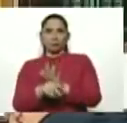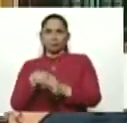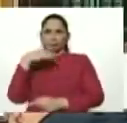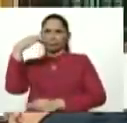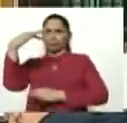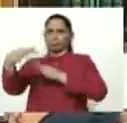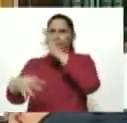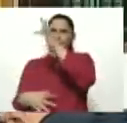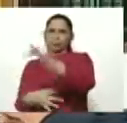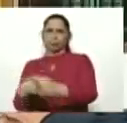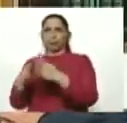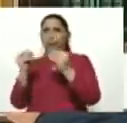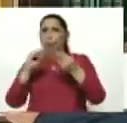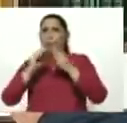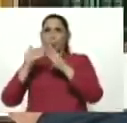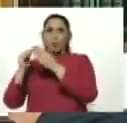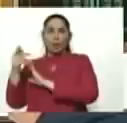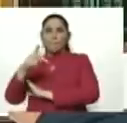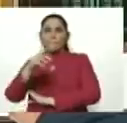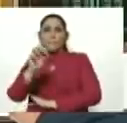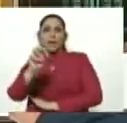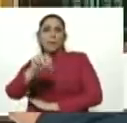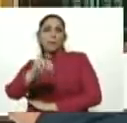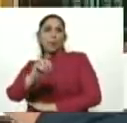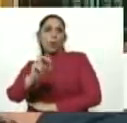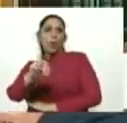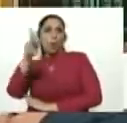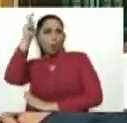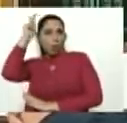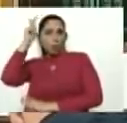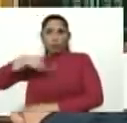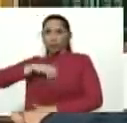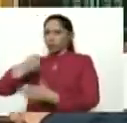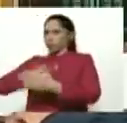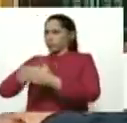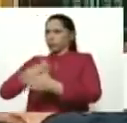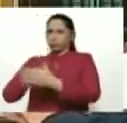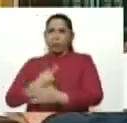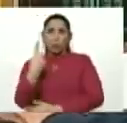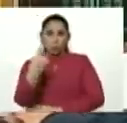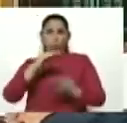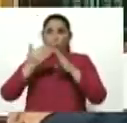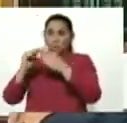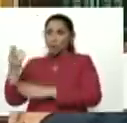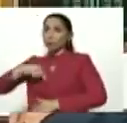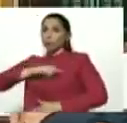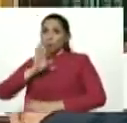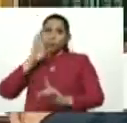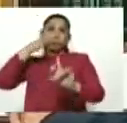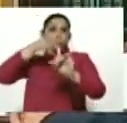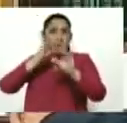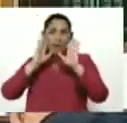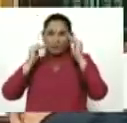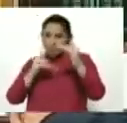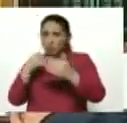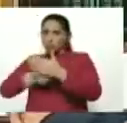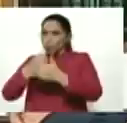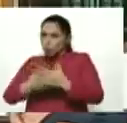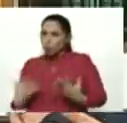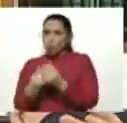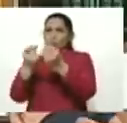toda la comunidad Pemón. Ahí estamos luchando, es una de las comunidades. Estamos atendiéndolas, luchando con